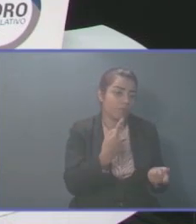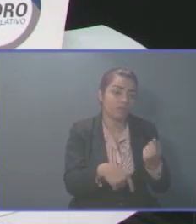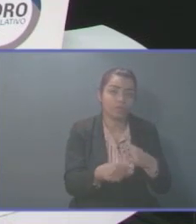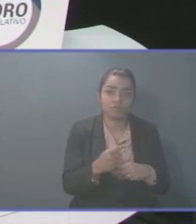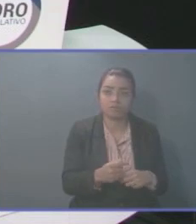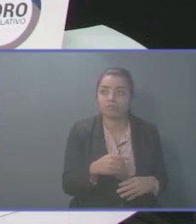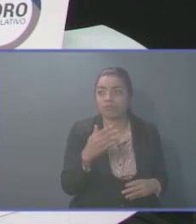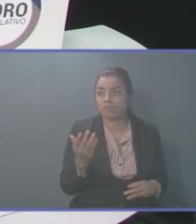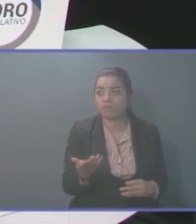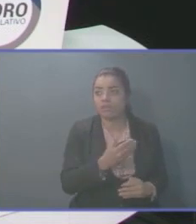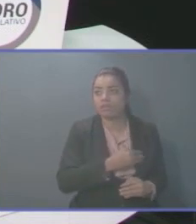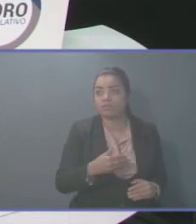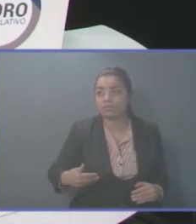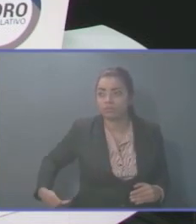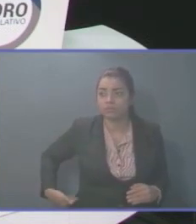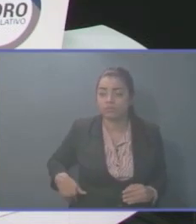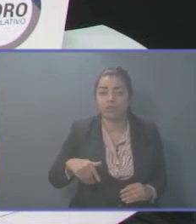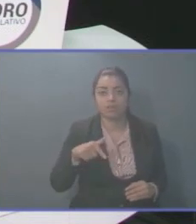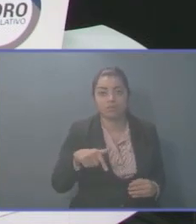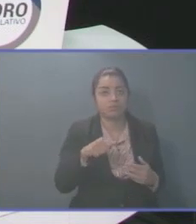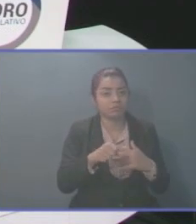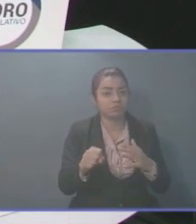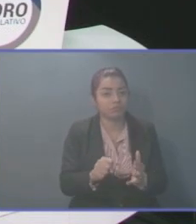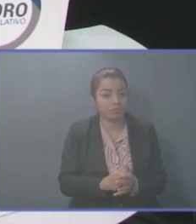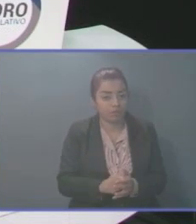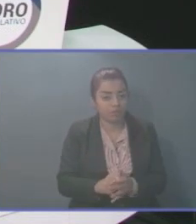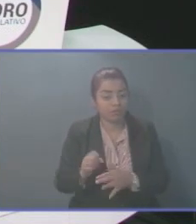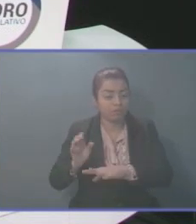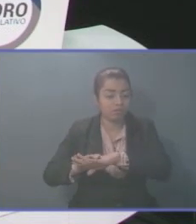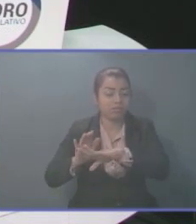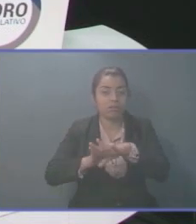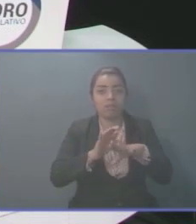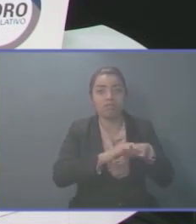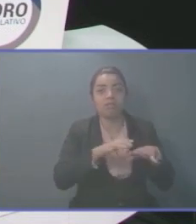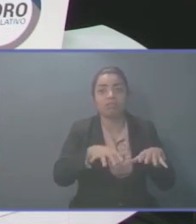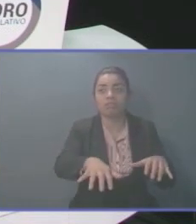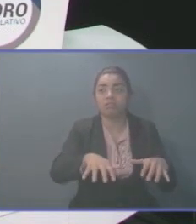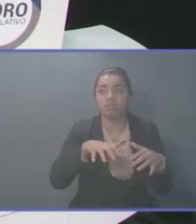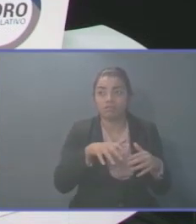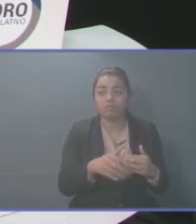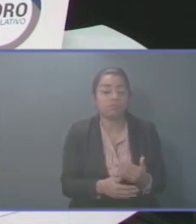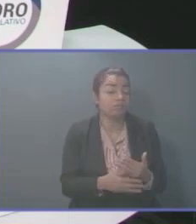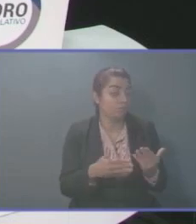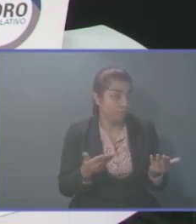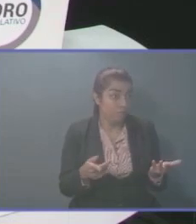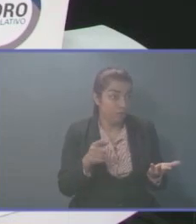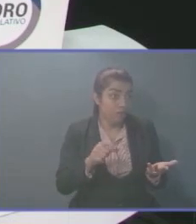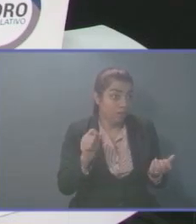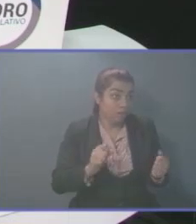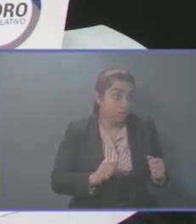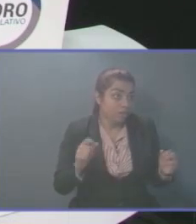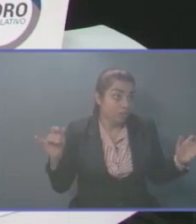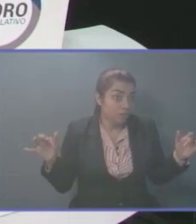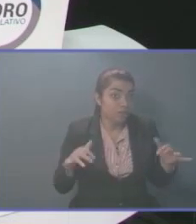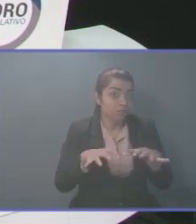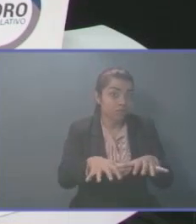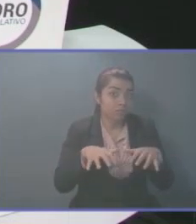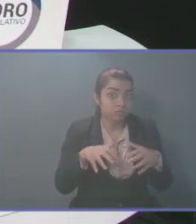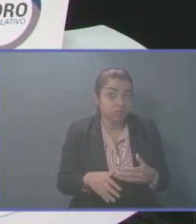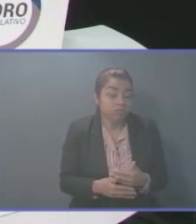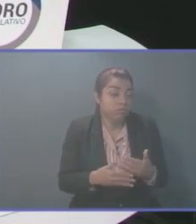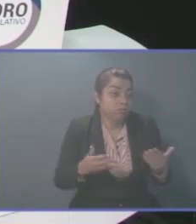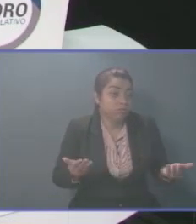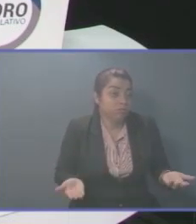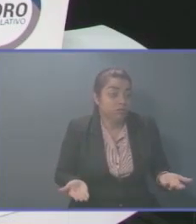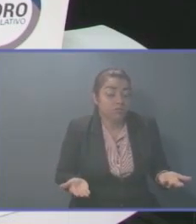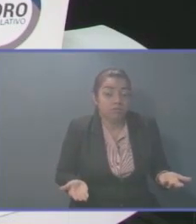él hubiese hecho el llamado o los hubiera convocado, entonces ustedes sí se hubieran presentado, pero como